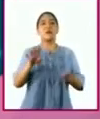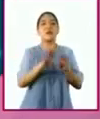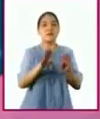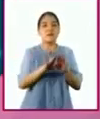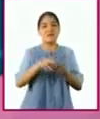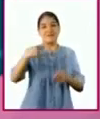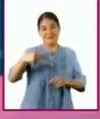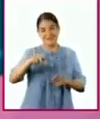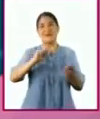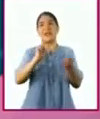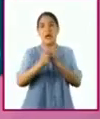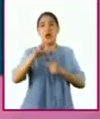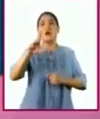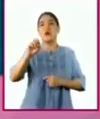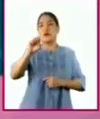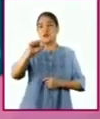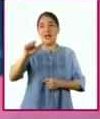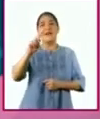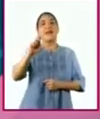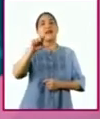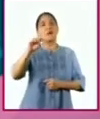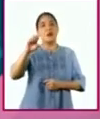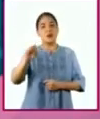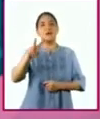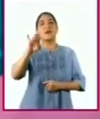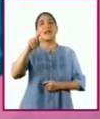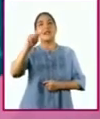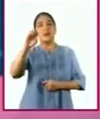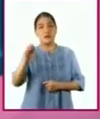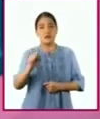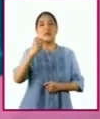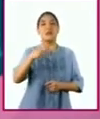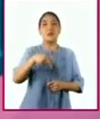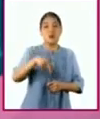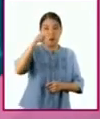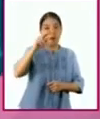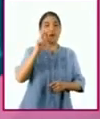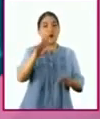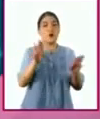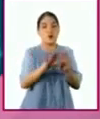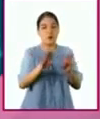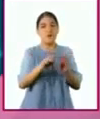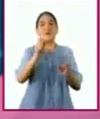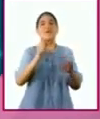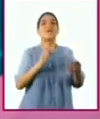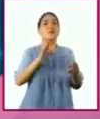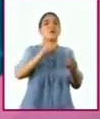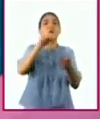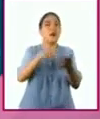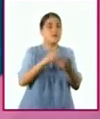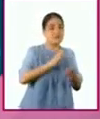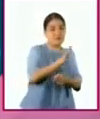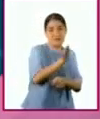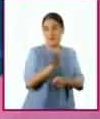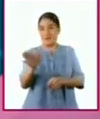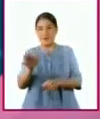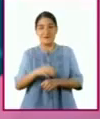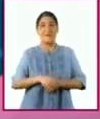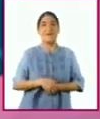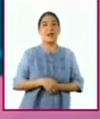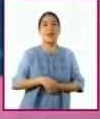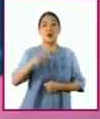rosa de los vientos y el norte con la meridiana. Ambas dan la orientación. Las